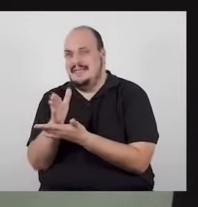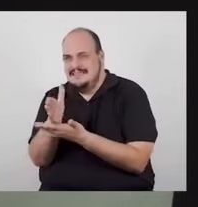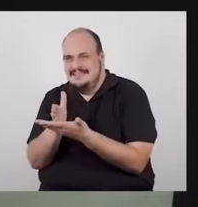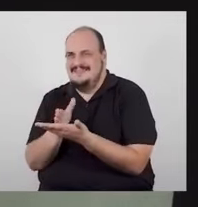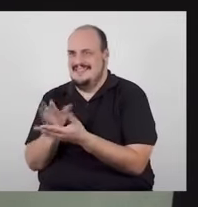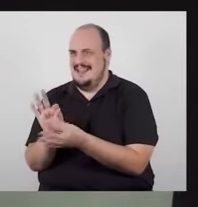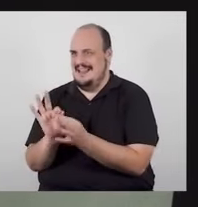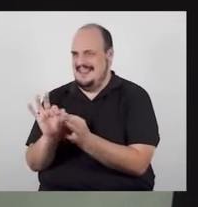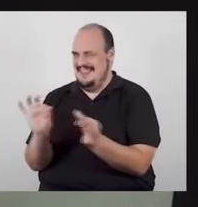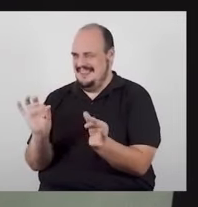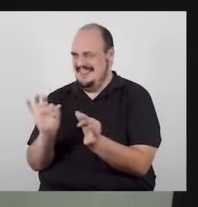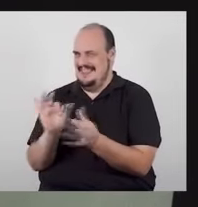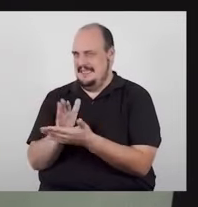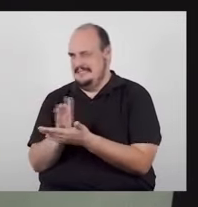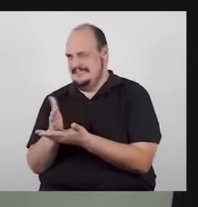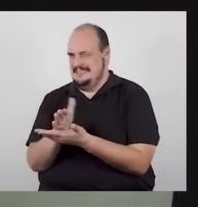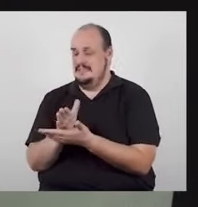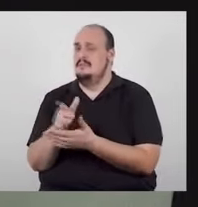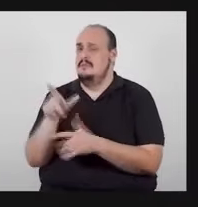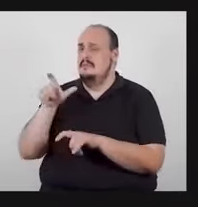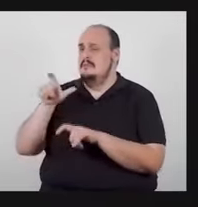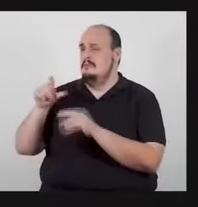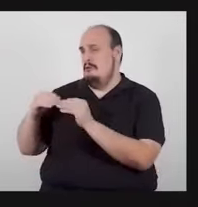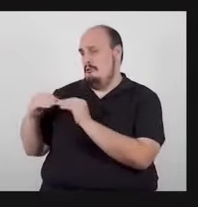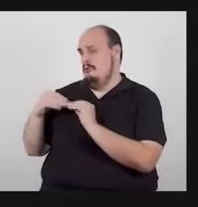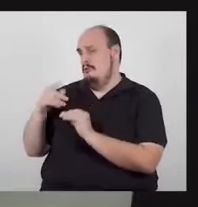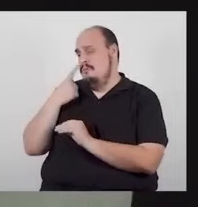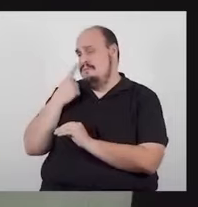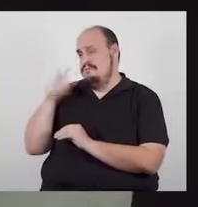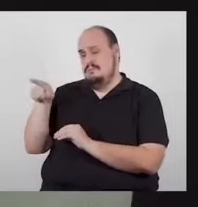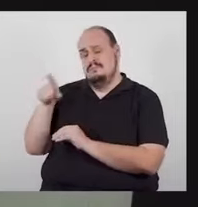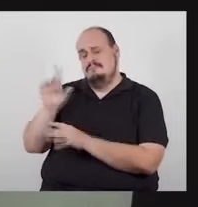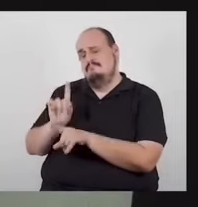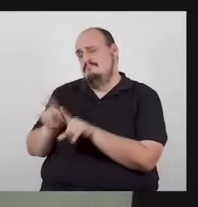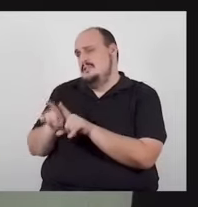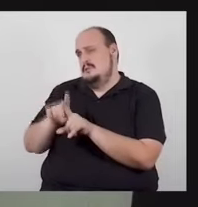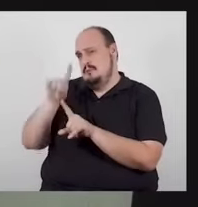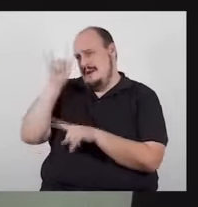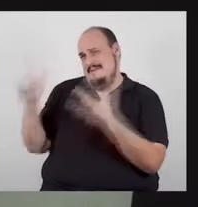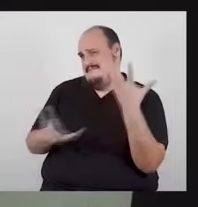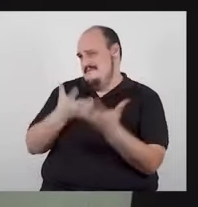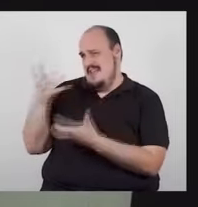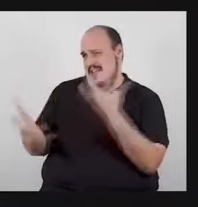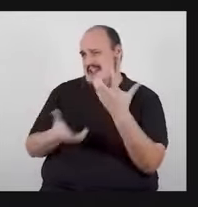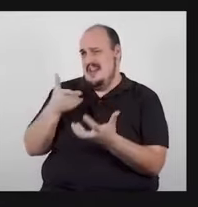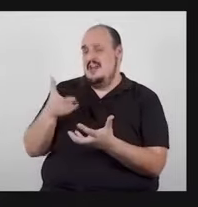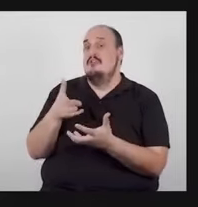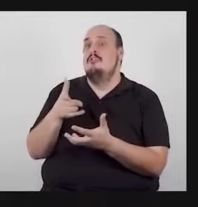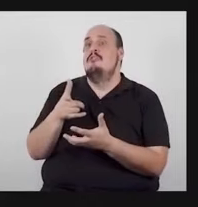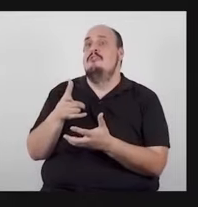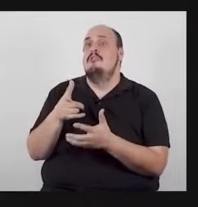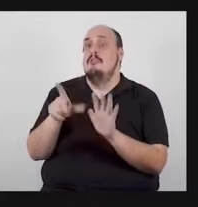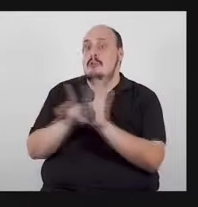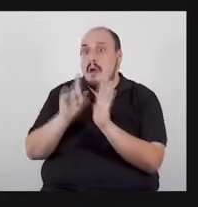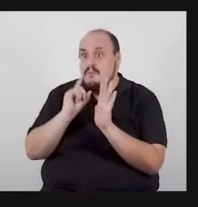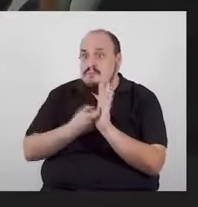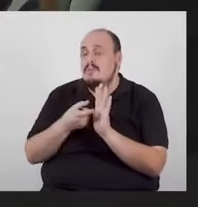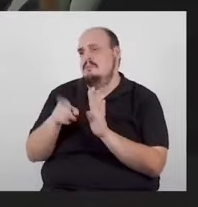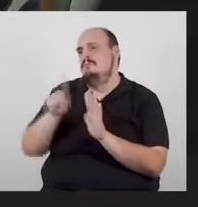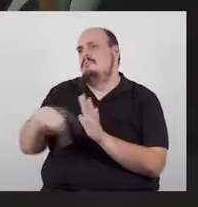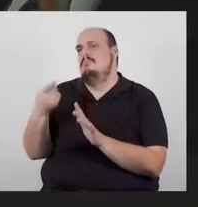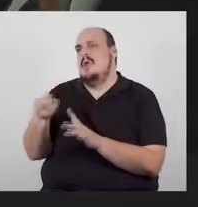pasado por esto, y sé que es un infierno en muchos aspectos. El delito va de la mano de buscar ese canal de